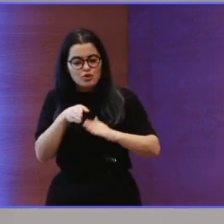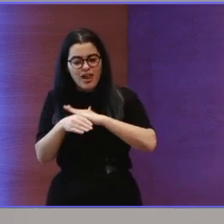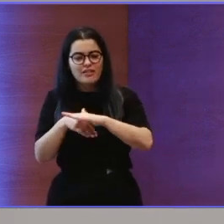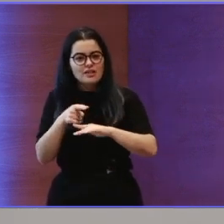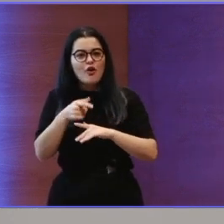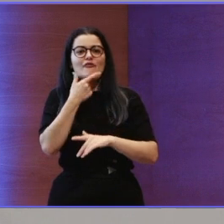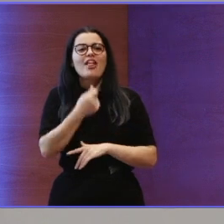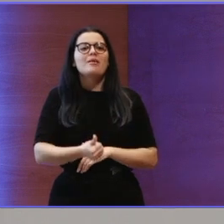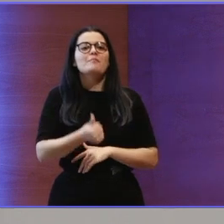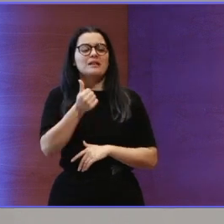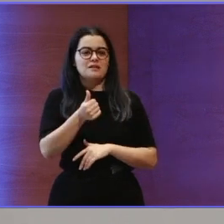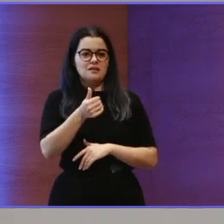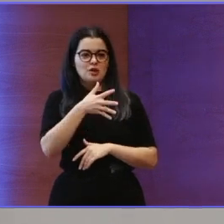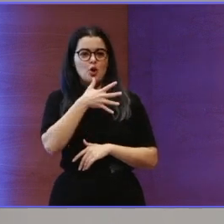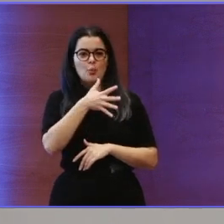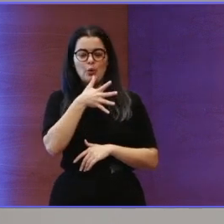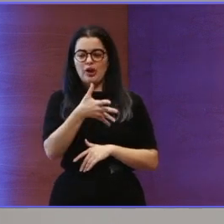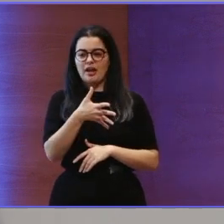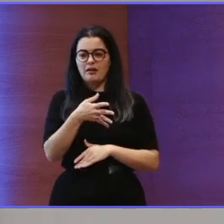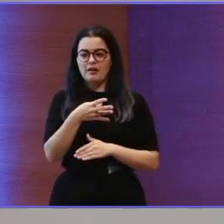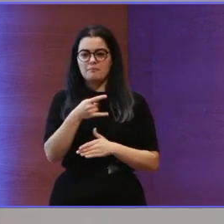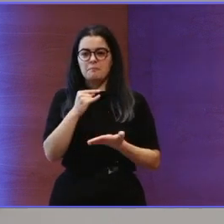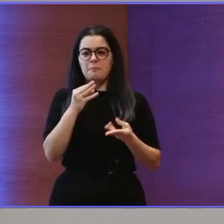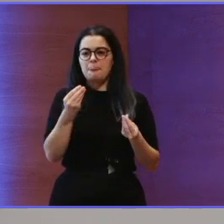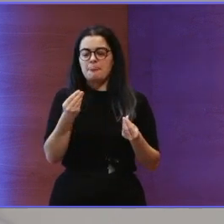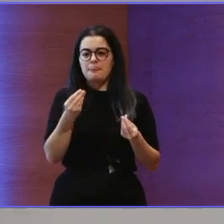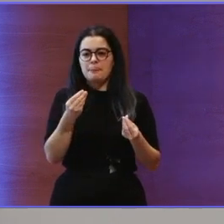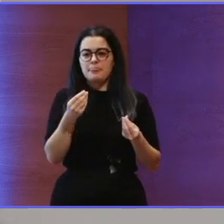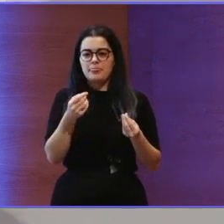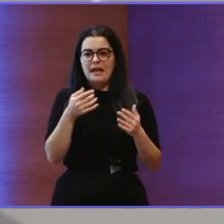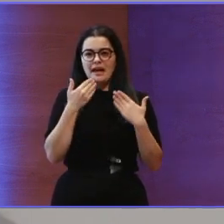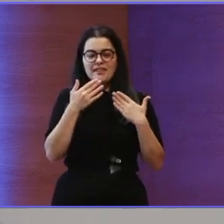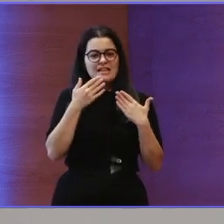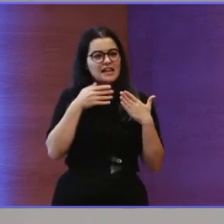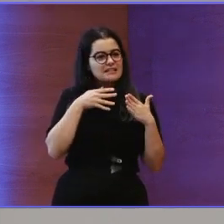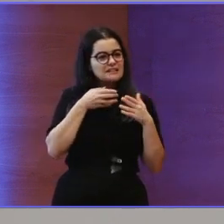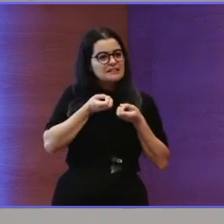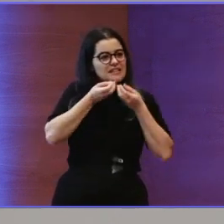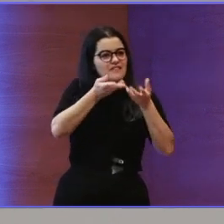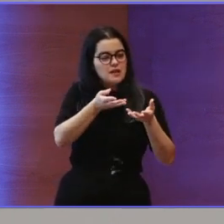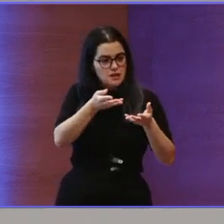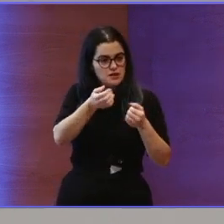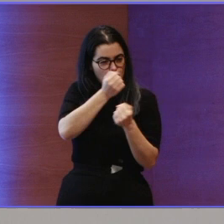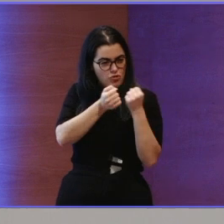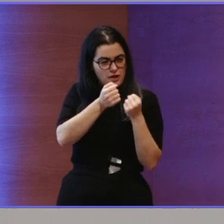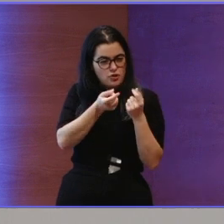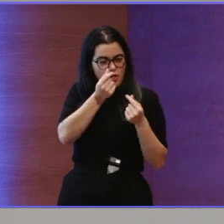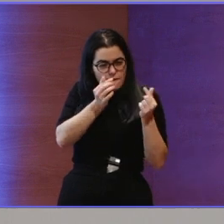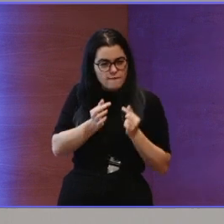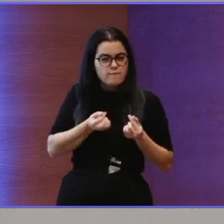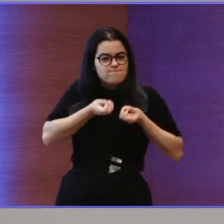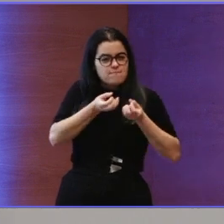porque no salpica otros sistemas por por la gestión de las transferencias económicas a la ciudadanía No aquí en